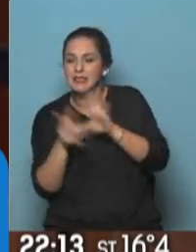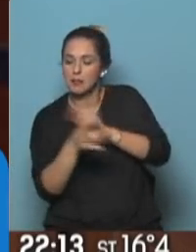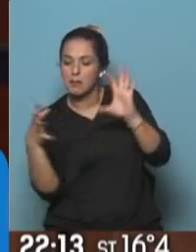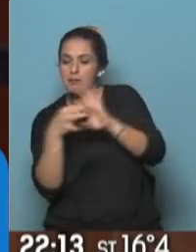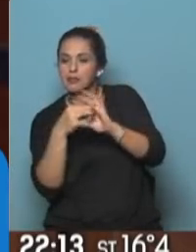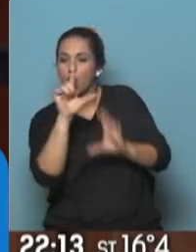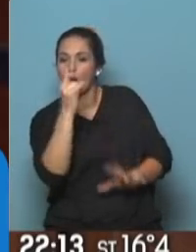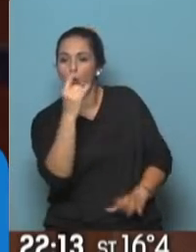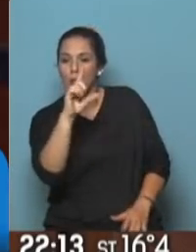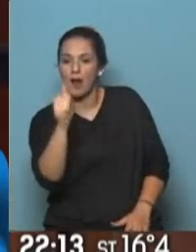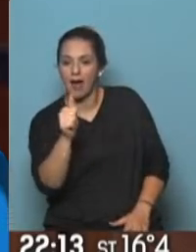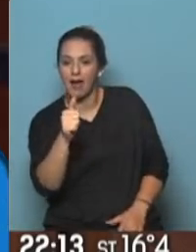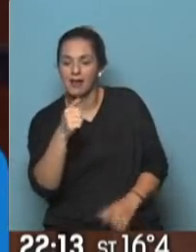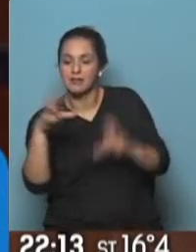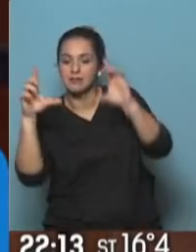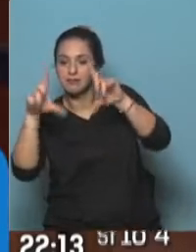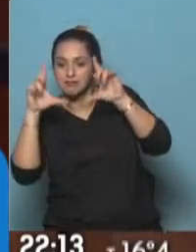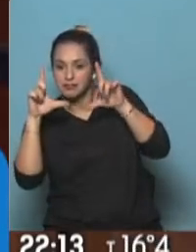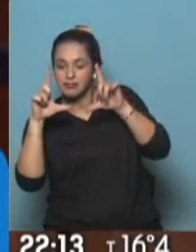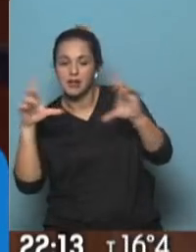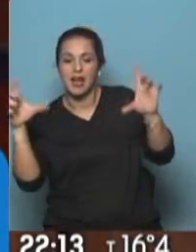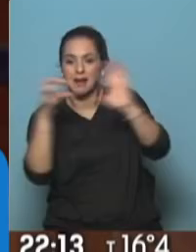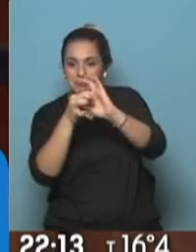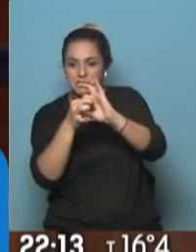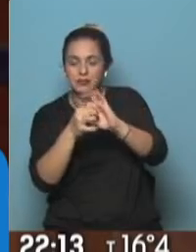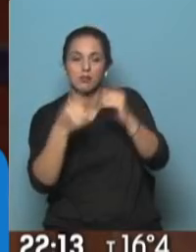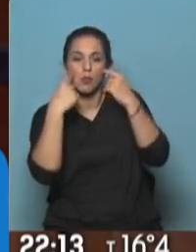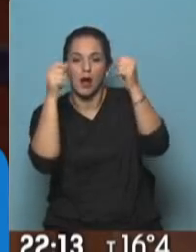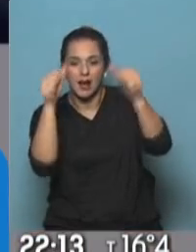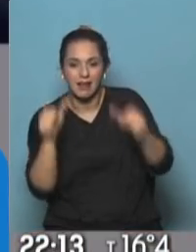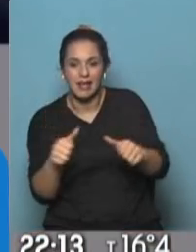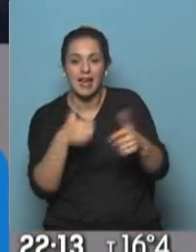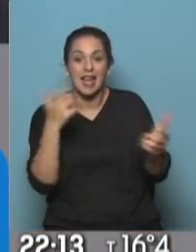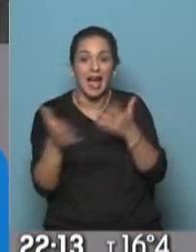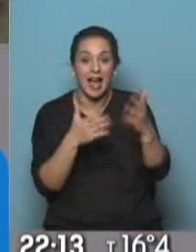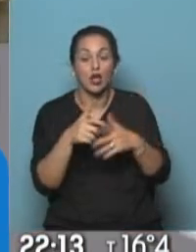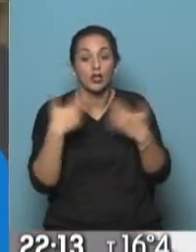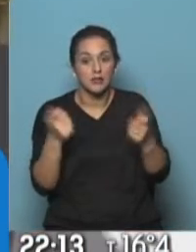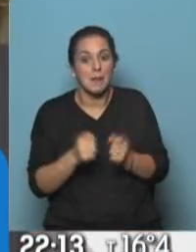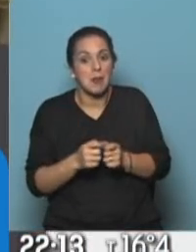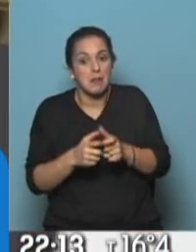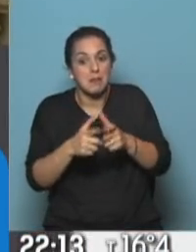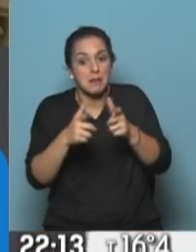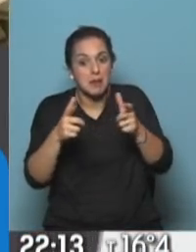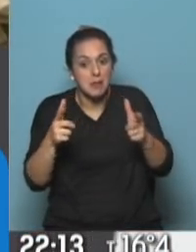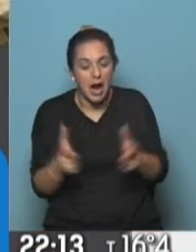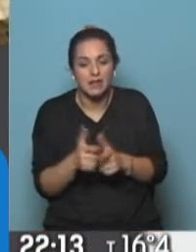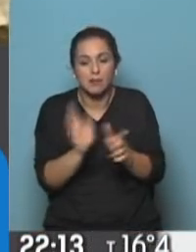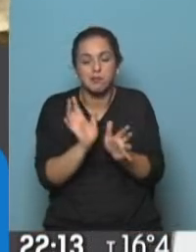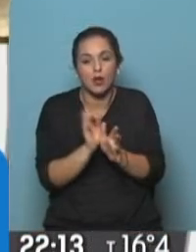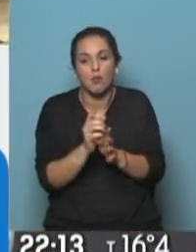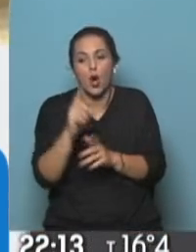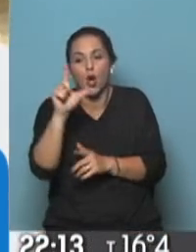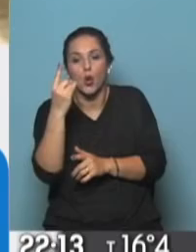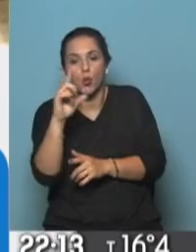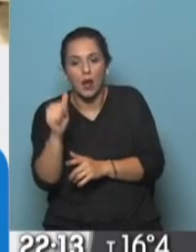Está la imagen de Lula en carteles o algo, entonces él cada vez más quiere identificarse con Lula. Por un lado